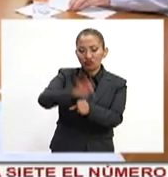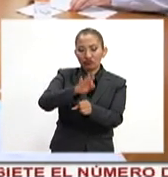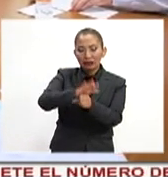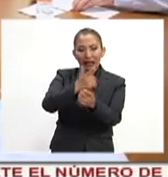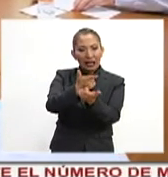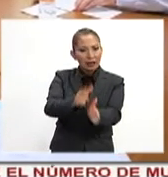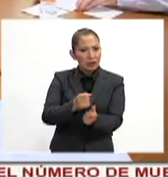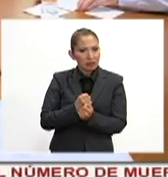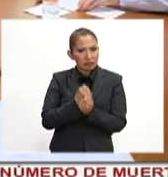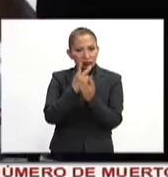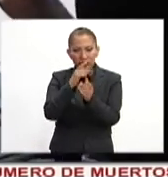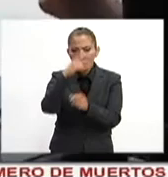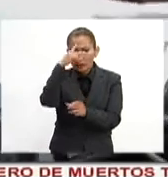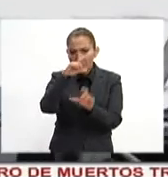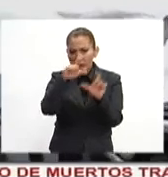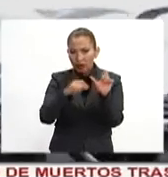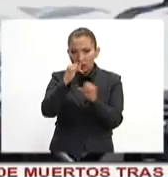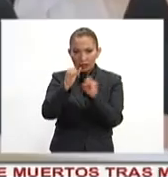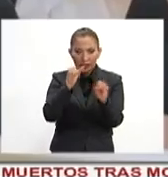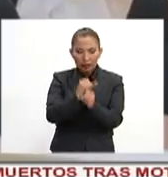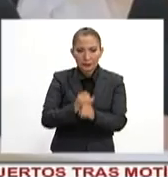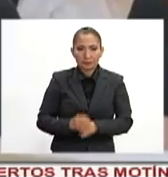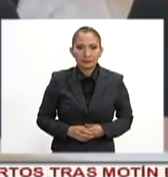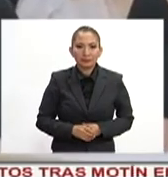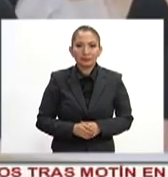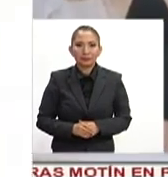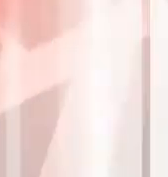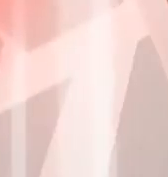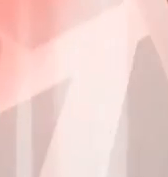de la libertad de expresión nacionales e internacionales.